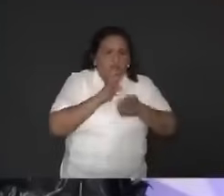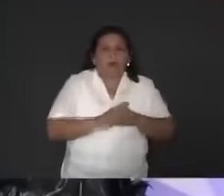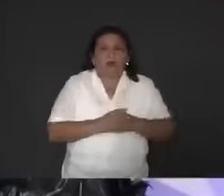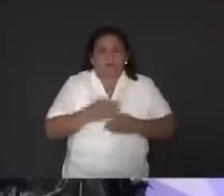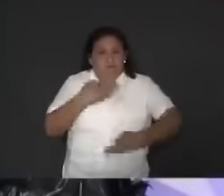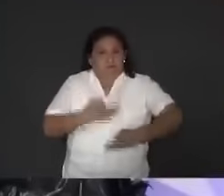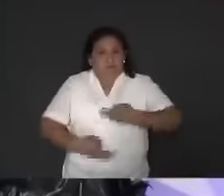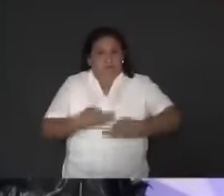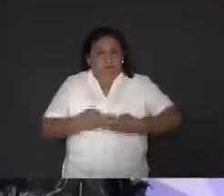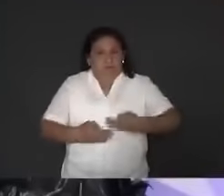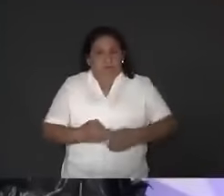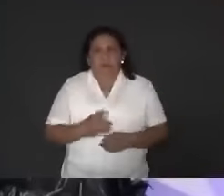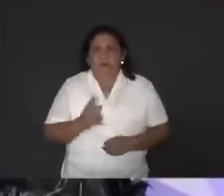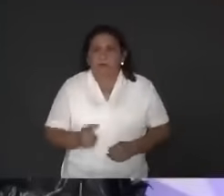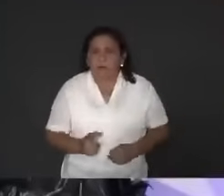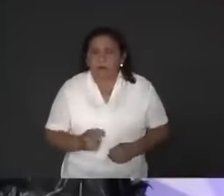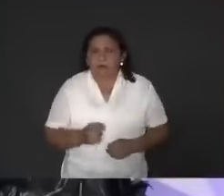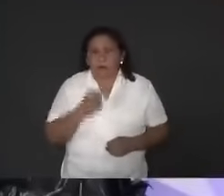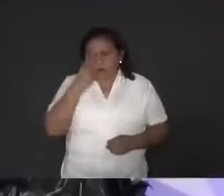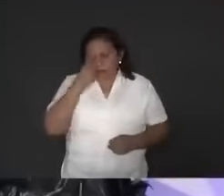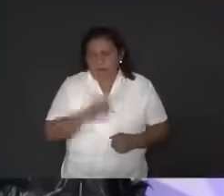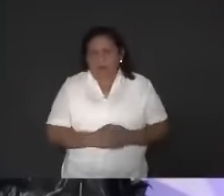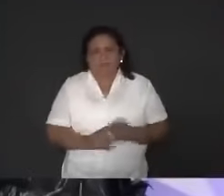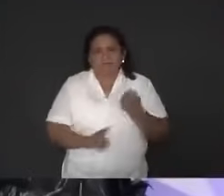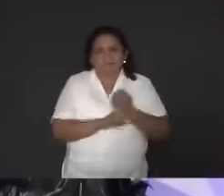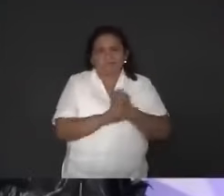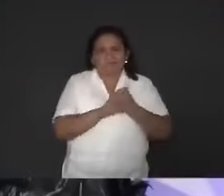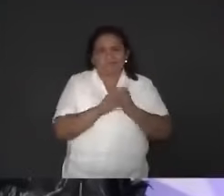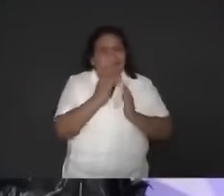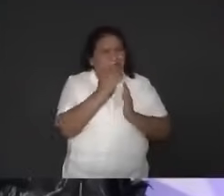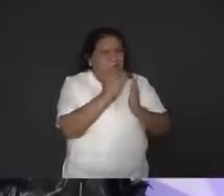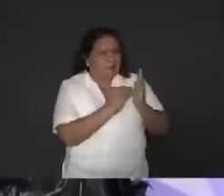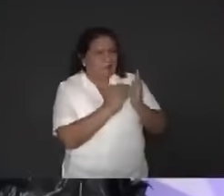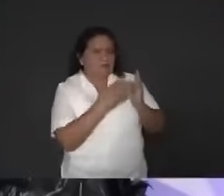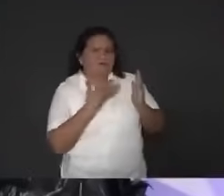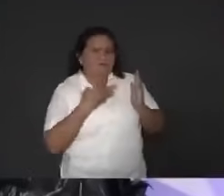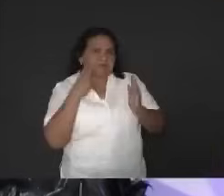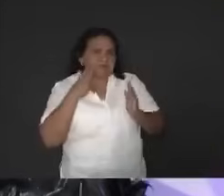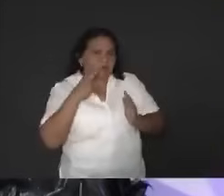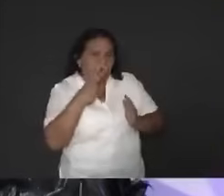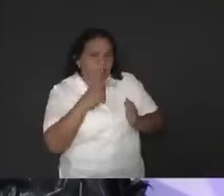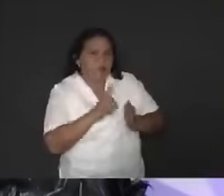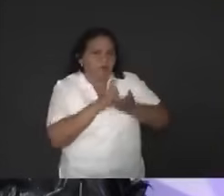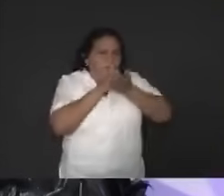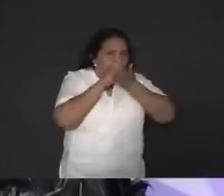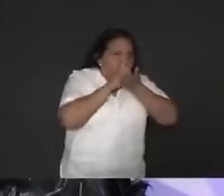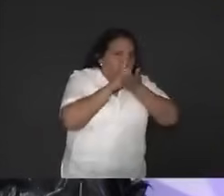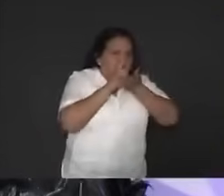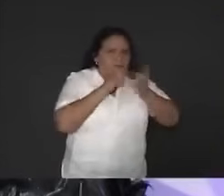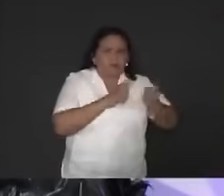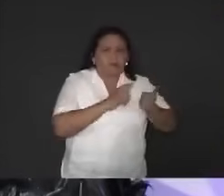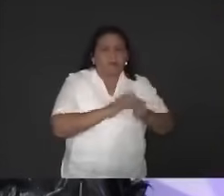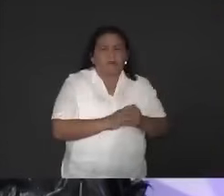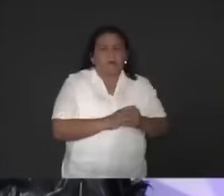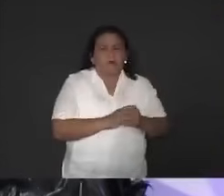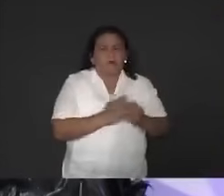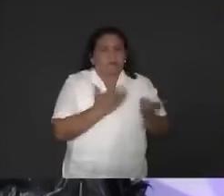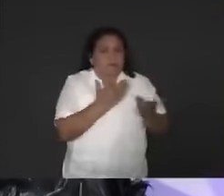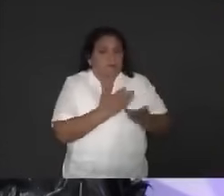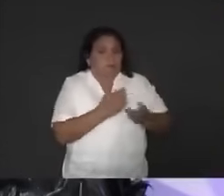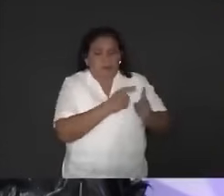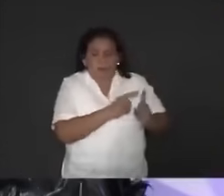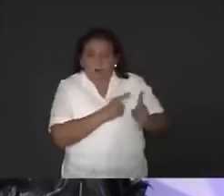justicia terapéutica para casos de delitos menores que tengan que ver con el consumo de drogas. Lo vamos a llevar a